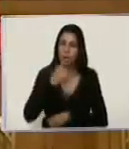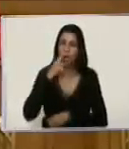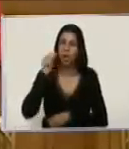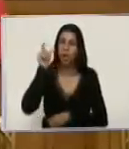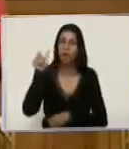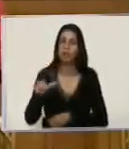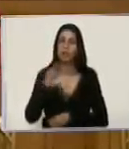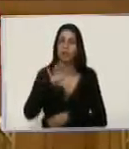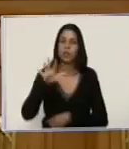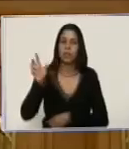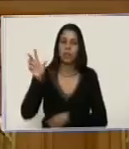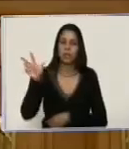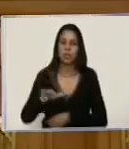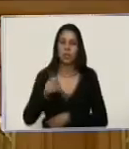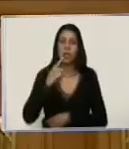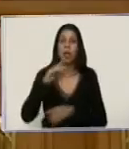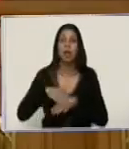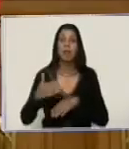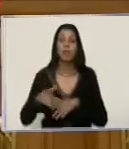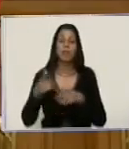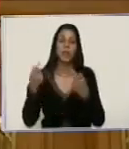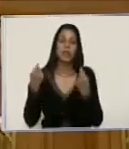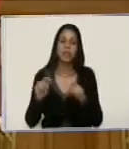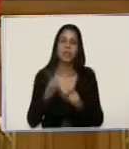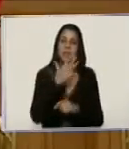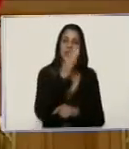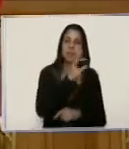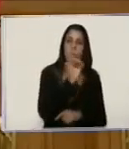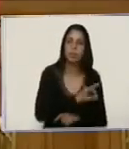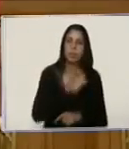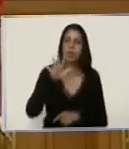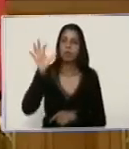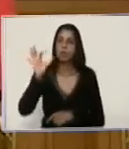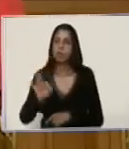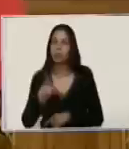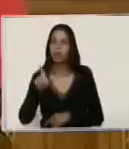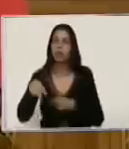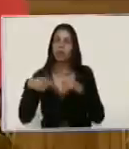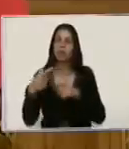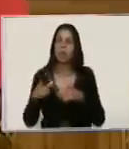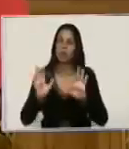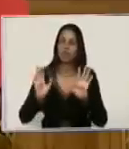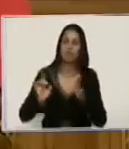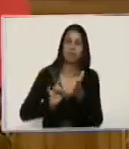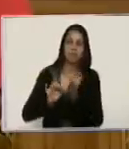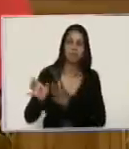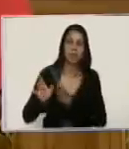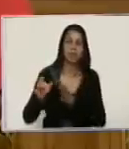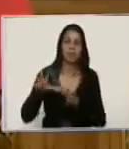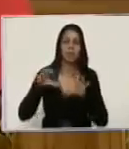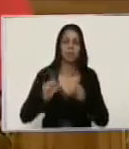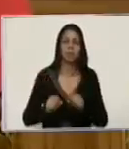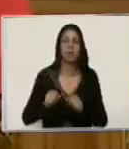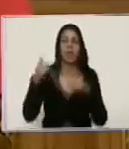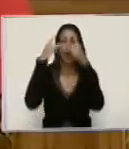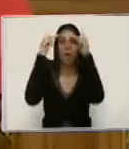53, porque él trató de poner el 50-50, no lo dejaron, nacionalizó y le dieron un golpe. Y Arabia